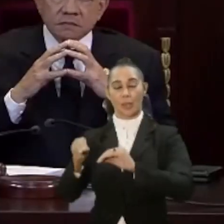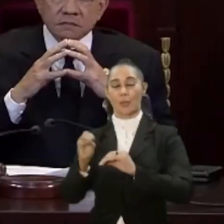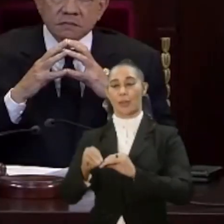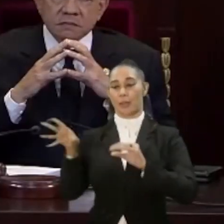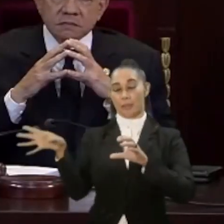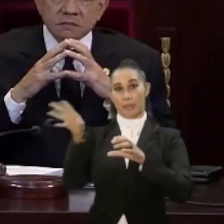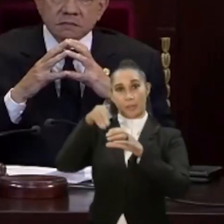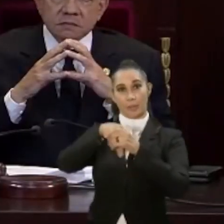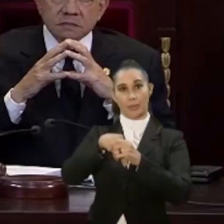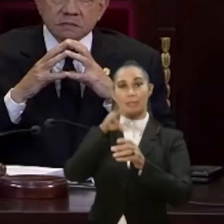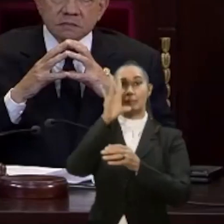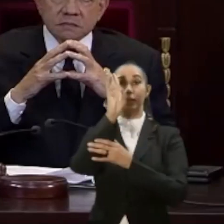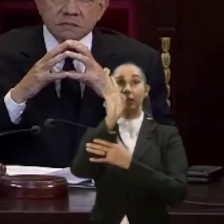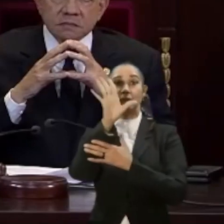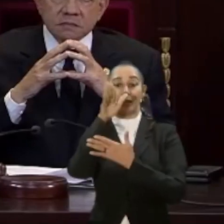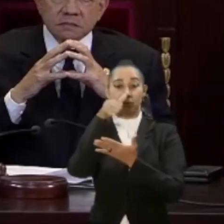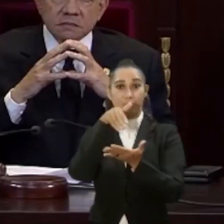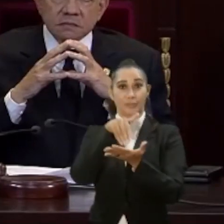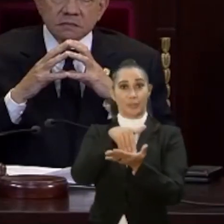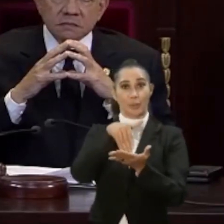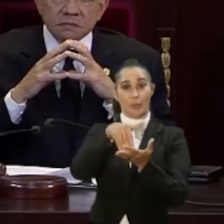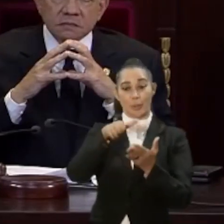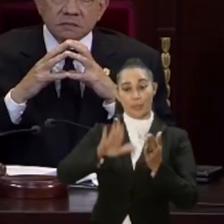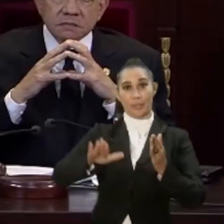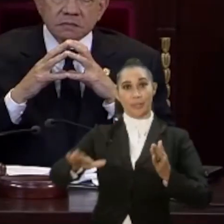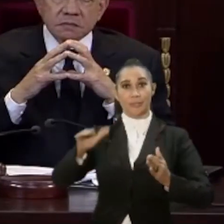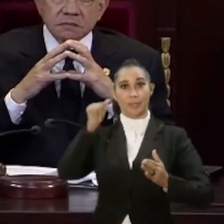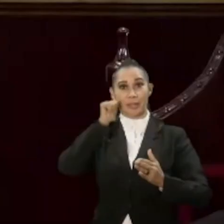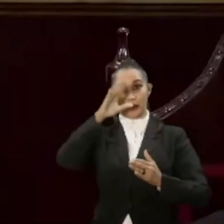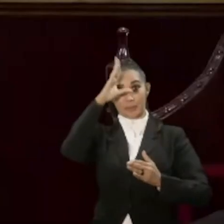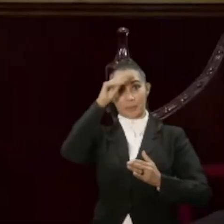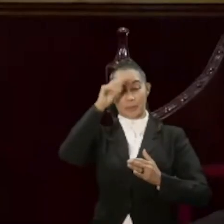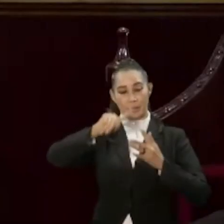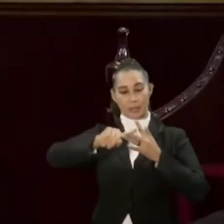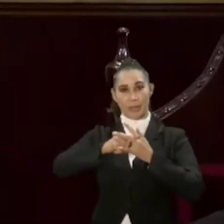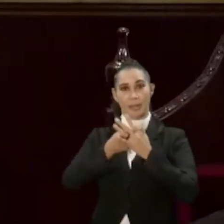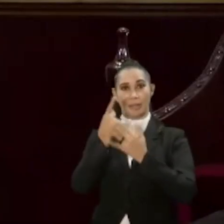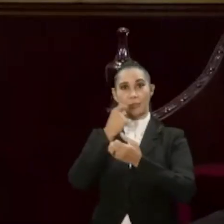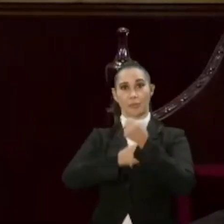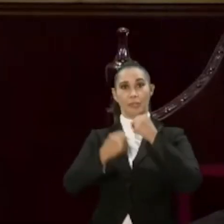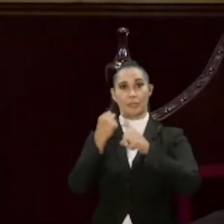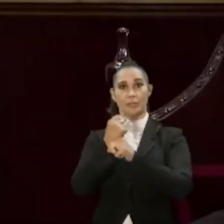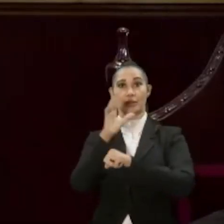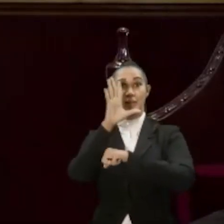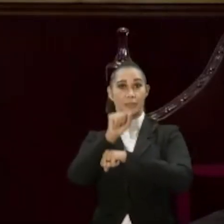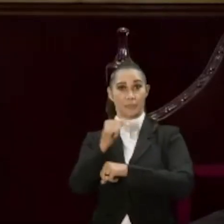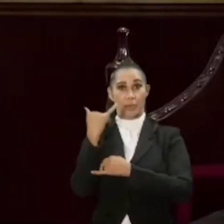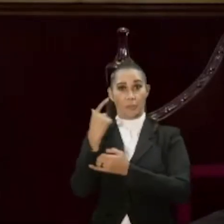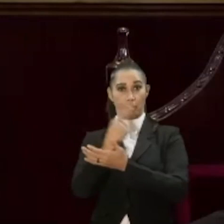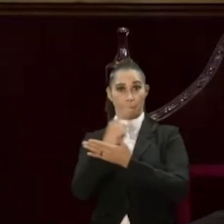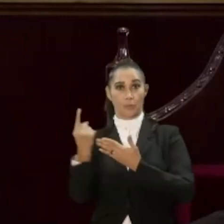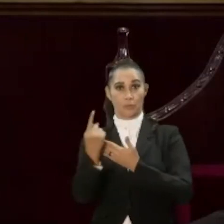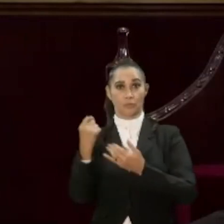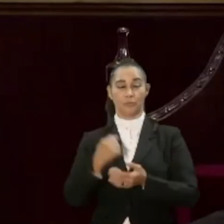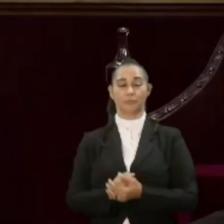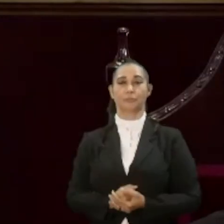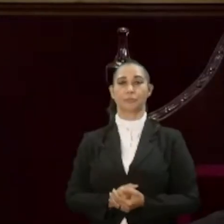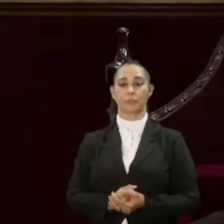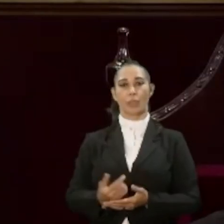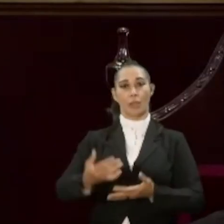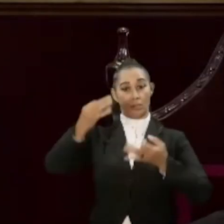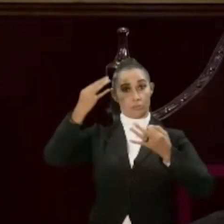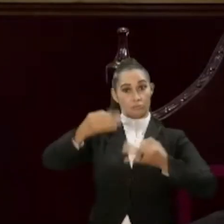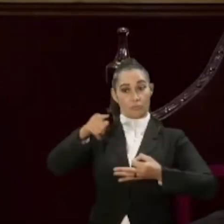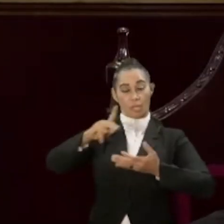de 75.000 niños y niñas para el año escolar que inicia en septiembre de este año. Les aseguro que